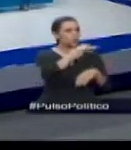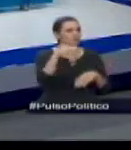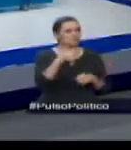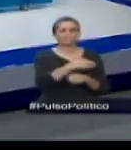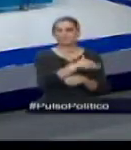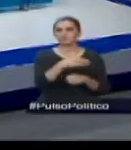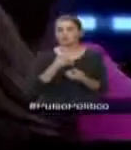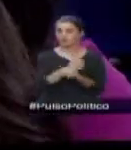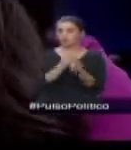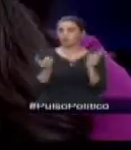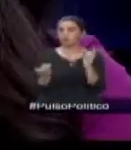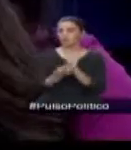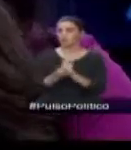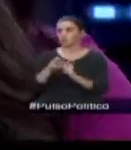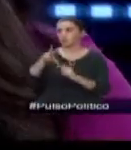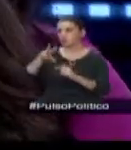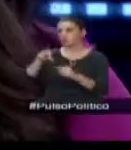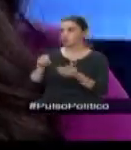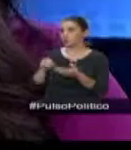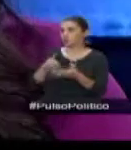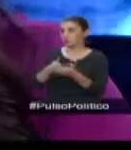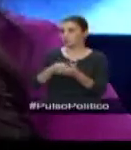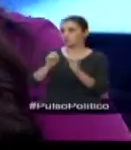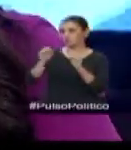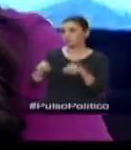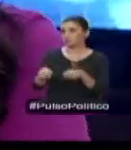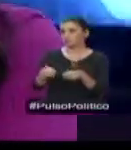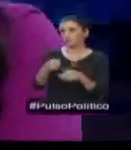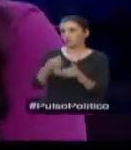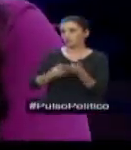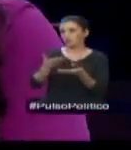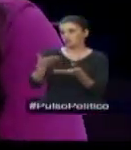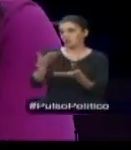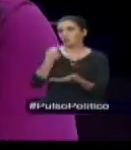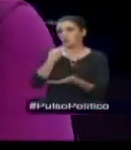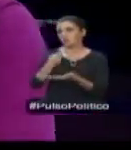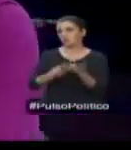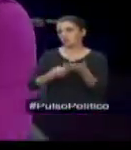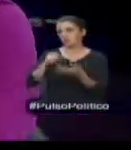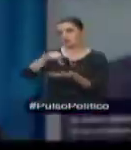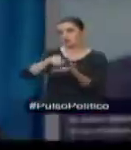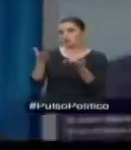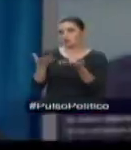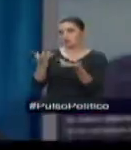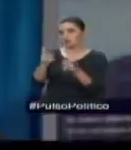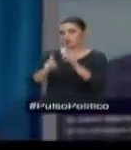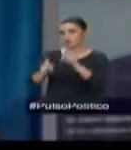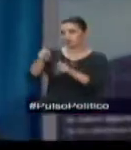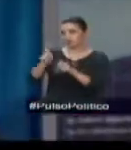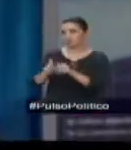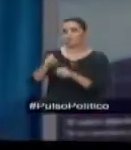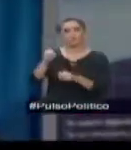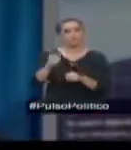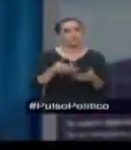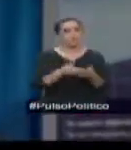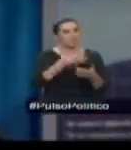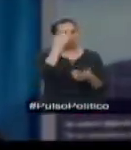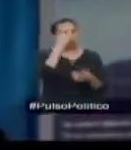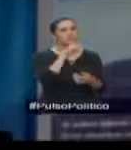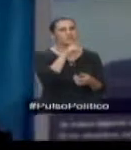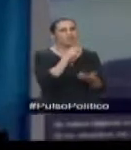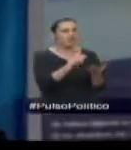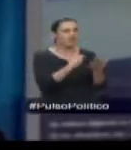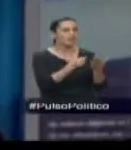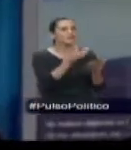la enmienda no limitaría la posibilidad que usted señala de que los ciudadanos quieran consular sobre el tema de todos porque quién va a calificar